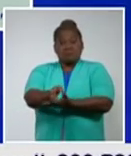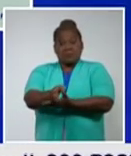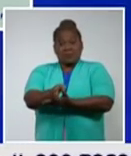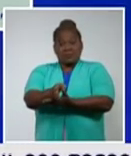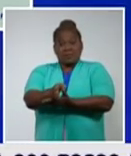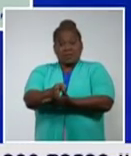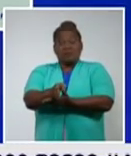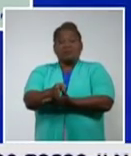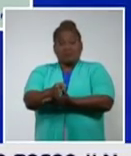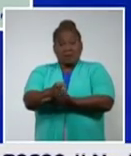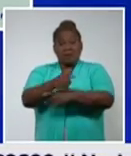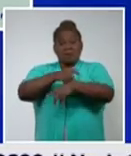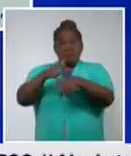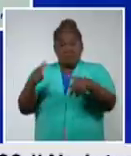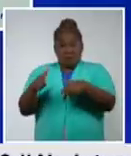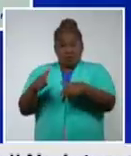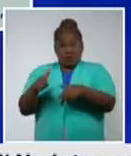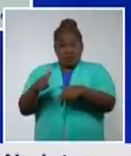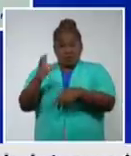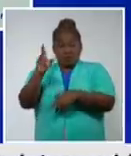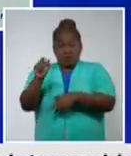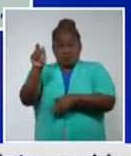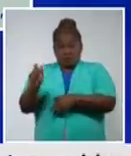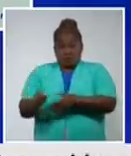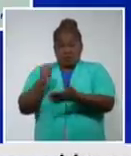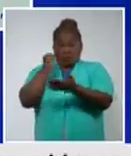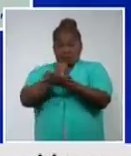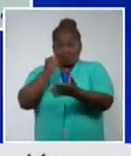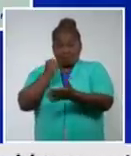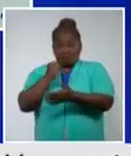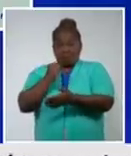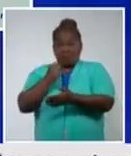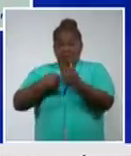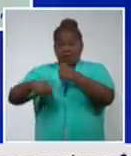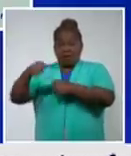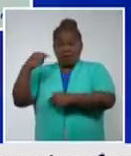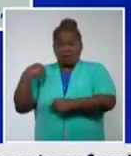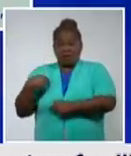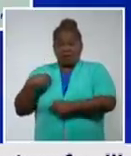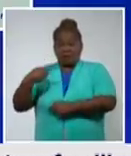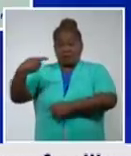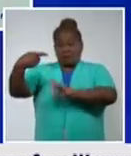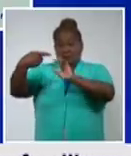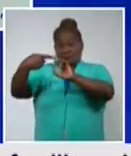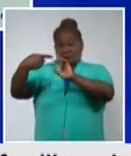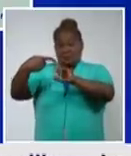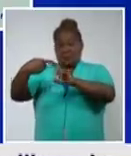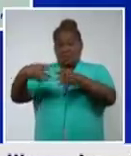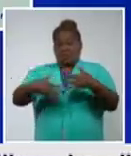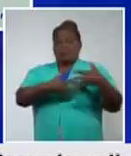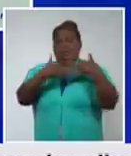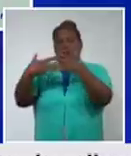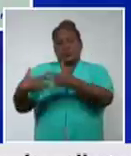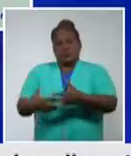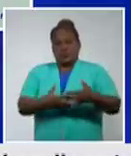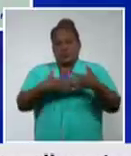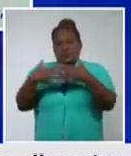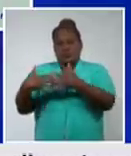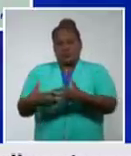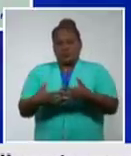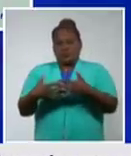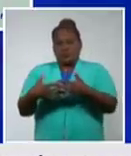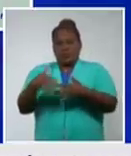casos confirmados hasta el día de ayer, a la cabeza Estados Unidos de Norteamérica, con más